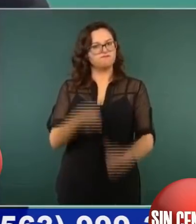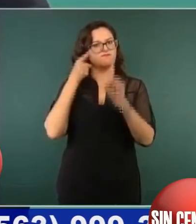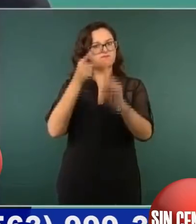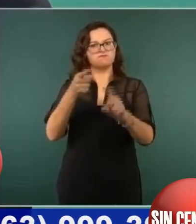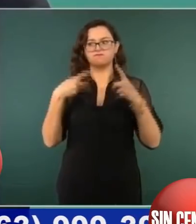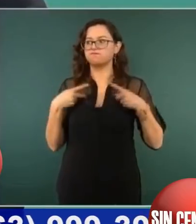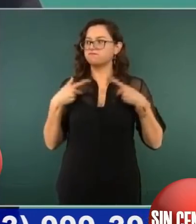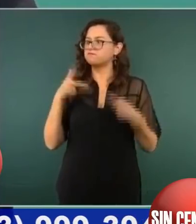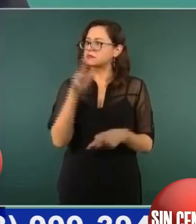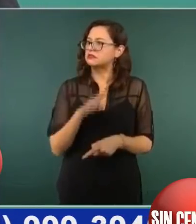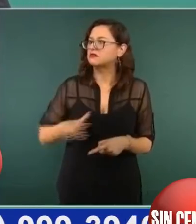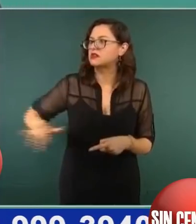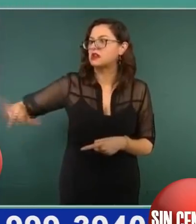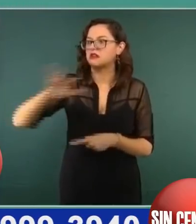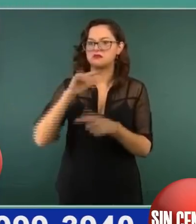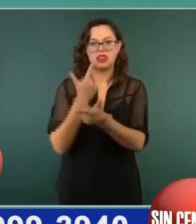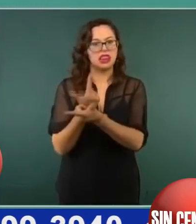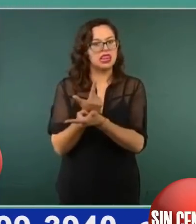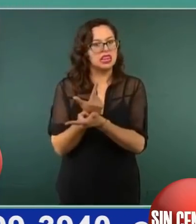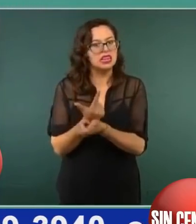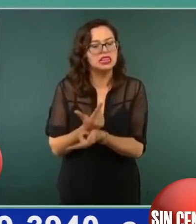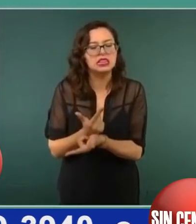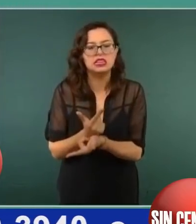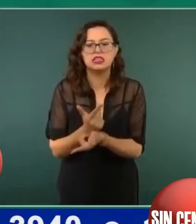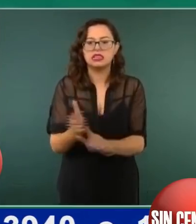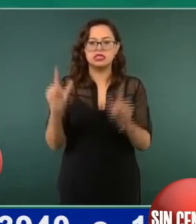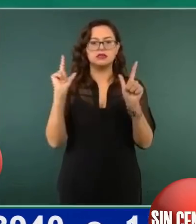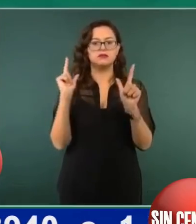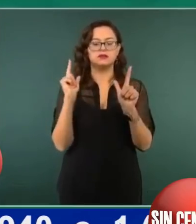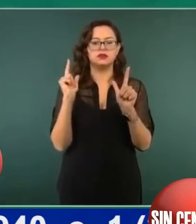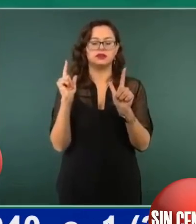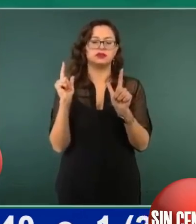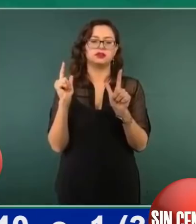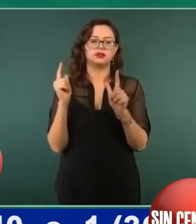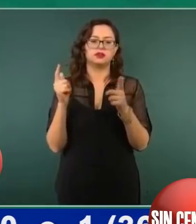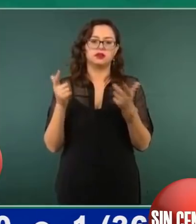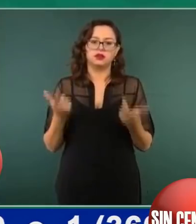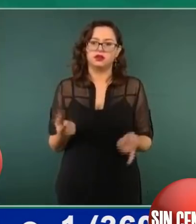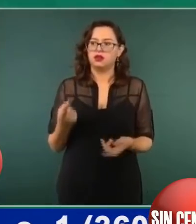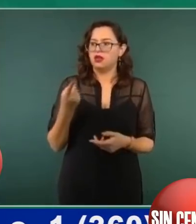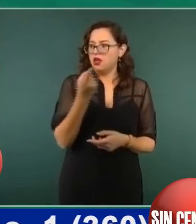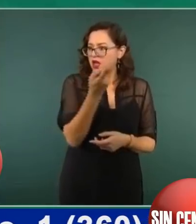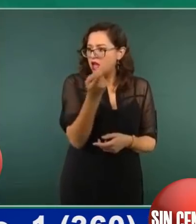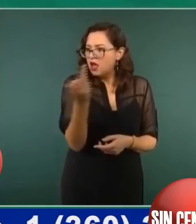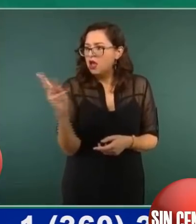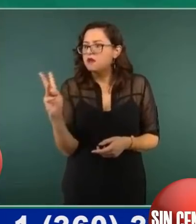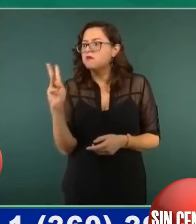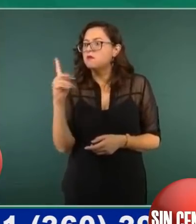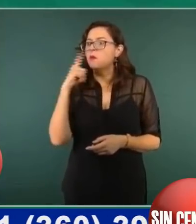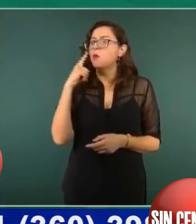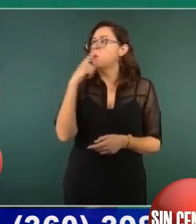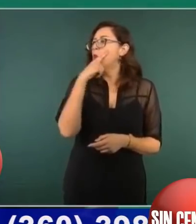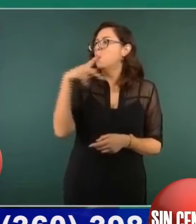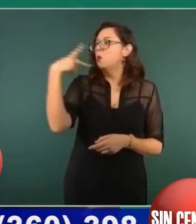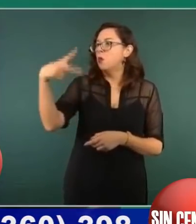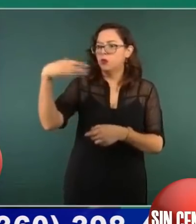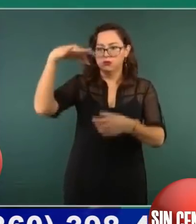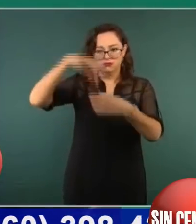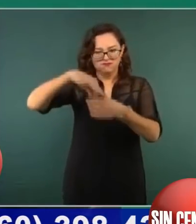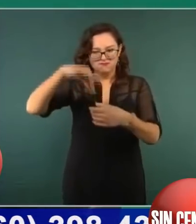y que se respete la voluntad de los ciudadanos, el